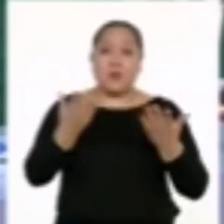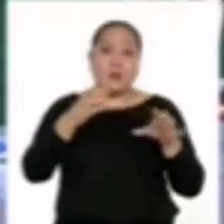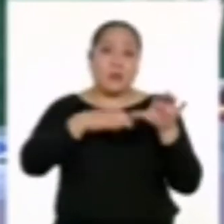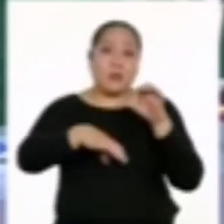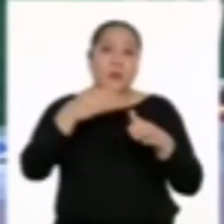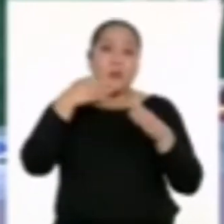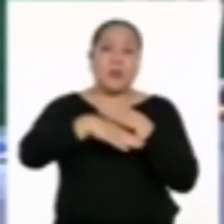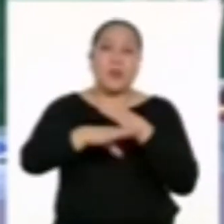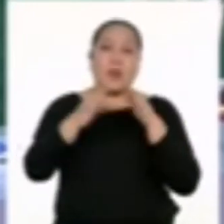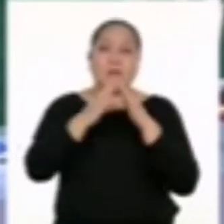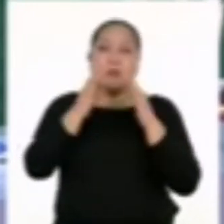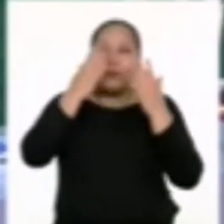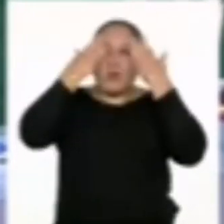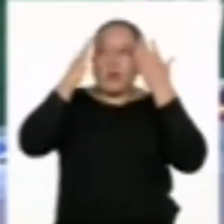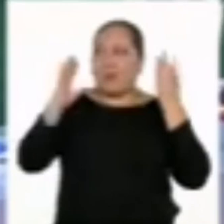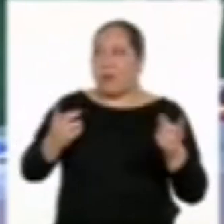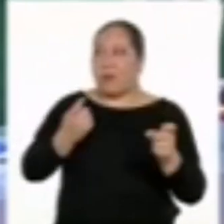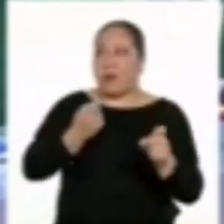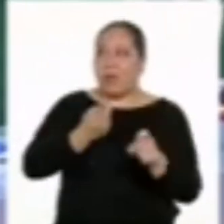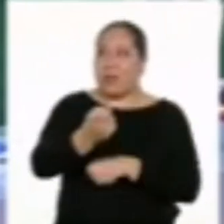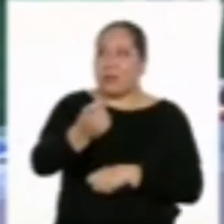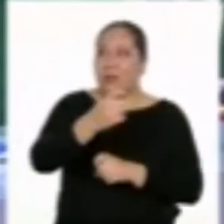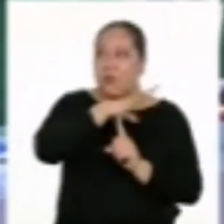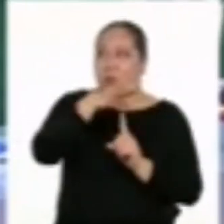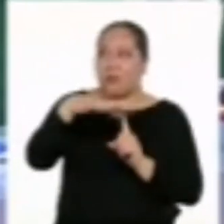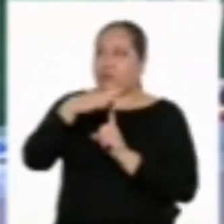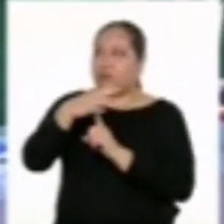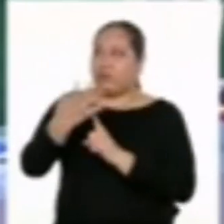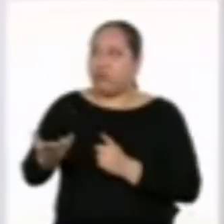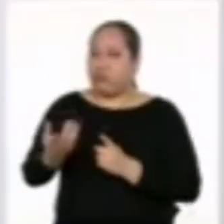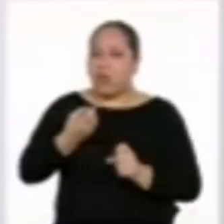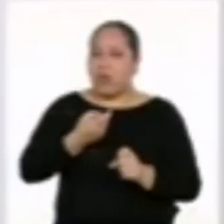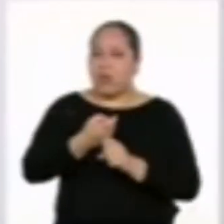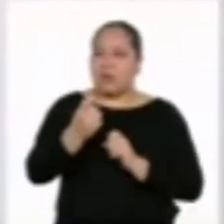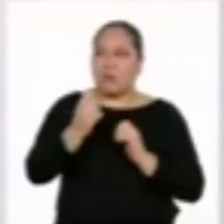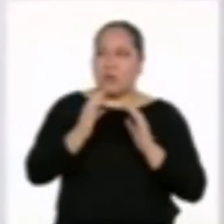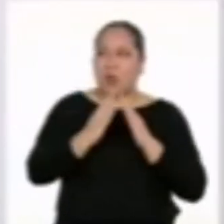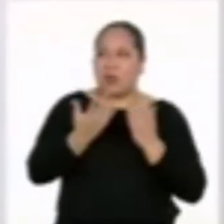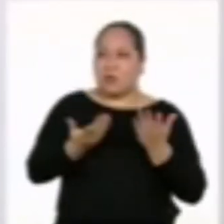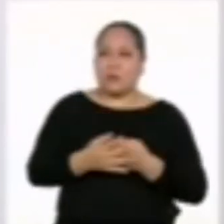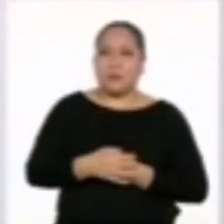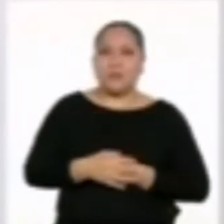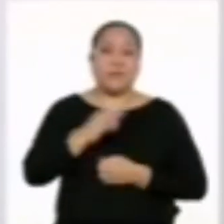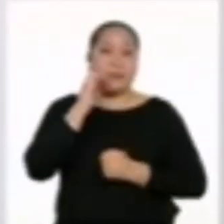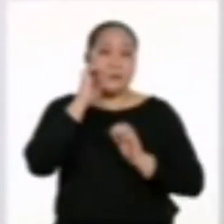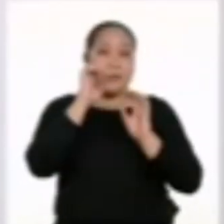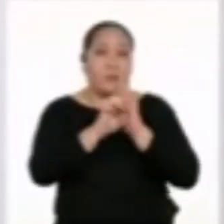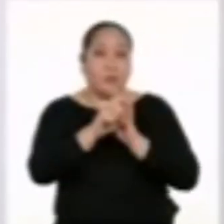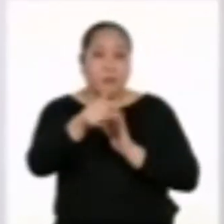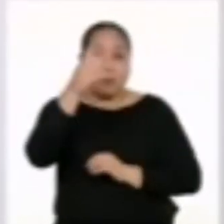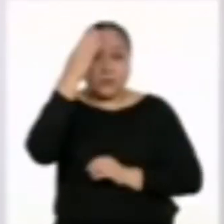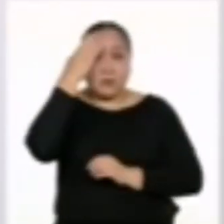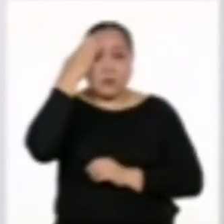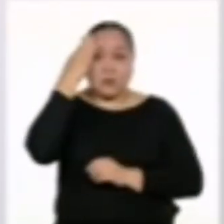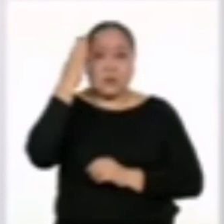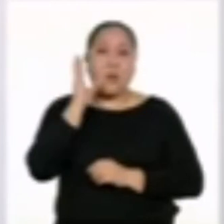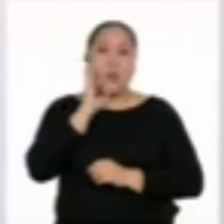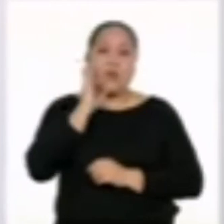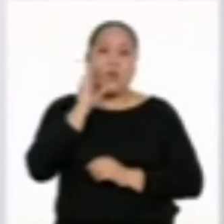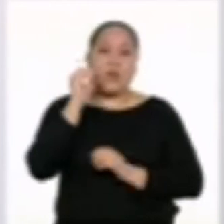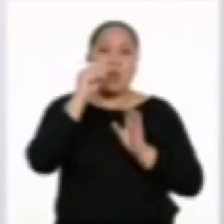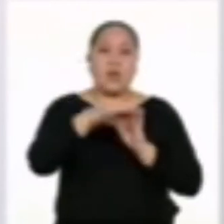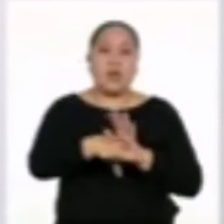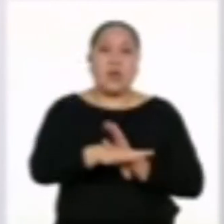sin saber que están afectando negativamente al cuidado del ambiente y del hogar. Por ejemplo, ¿sabían que al botar 1 litro de